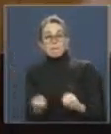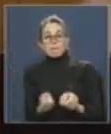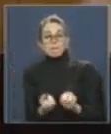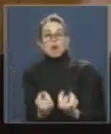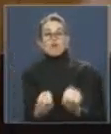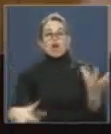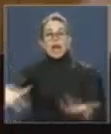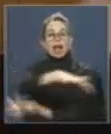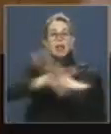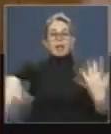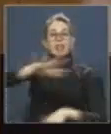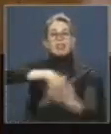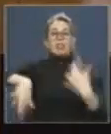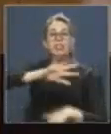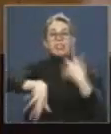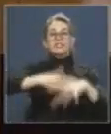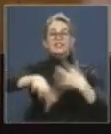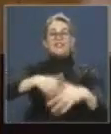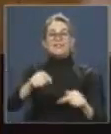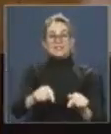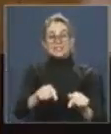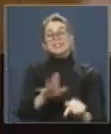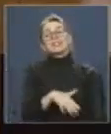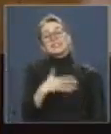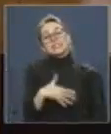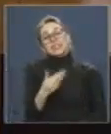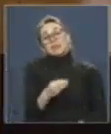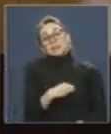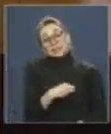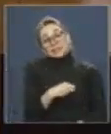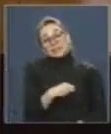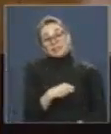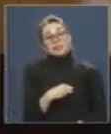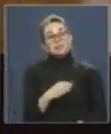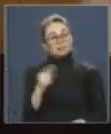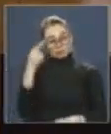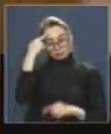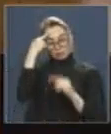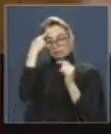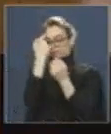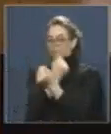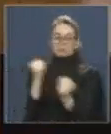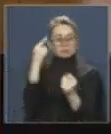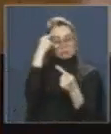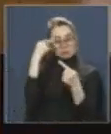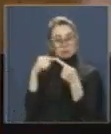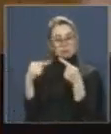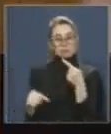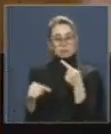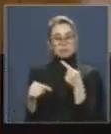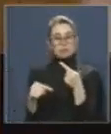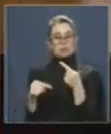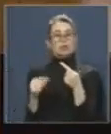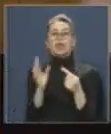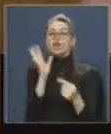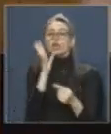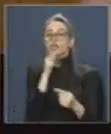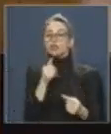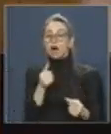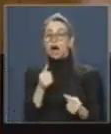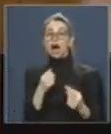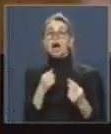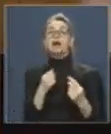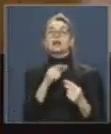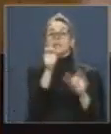producido lamentablemente frente irracionalidad no se levantan dialéctica dialéctica mente la